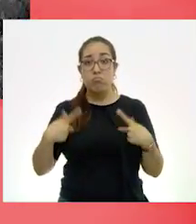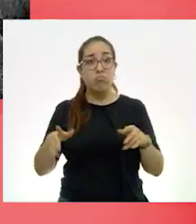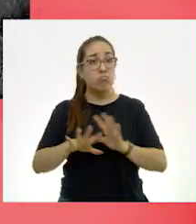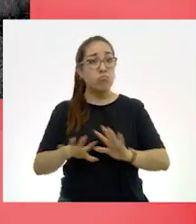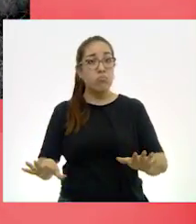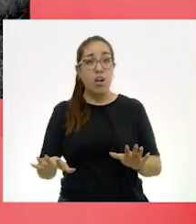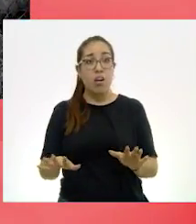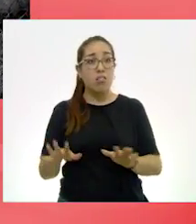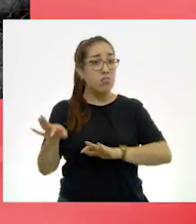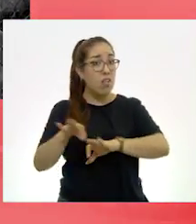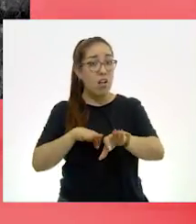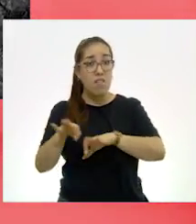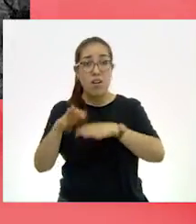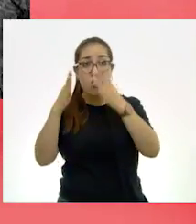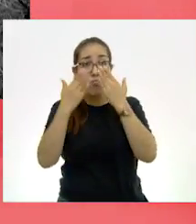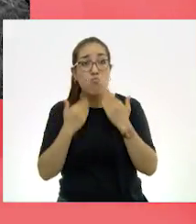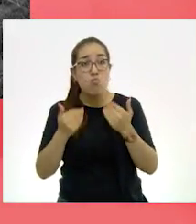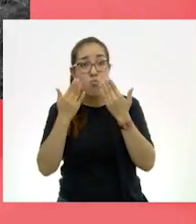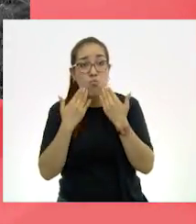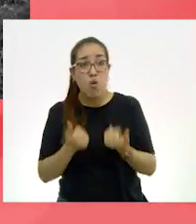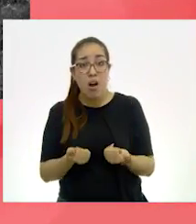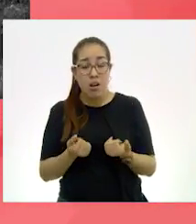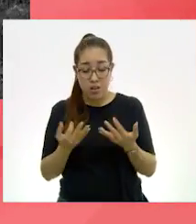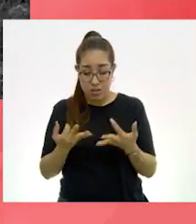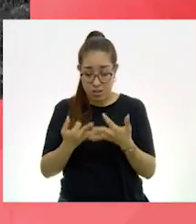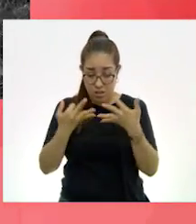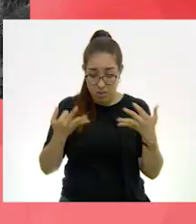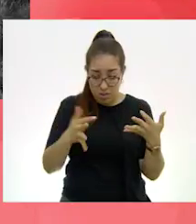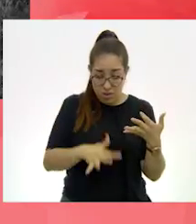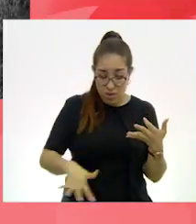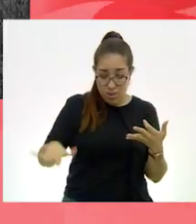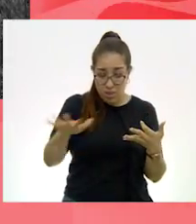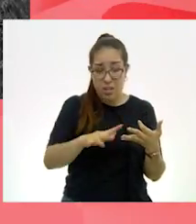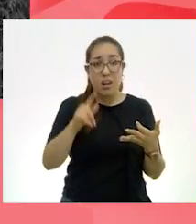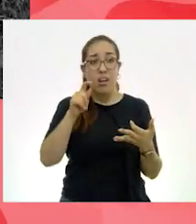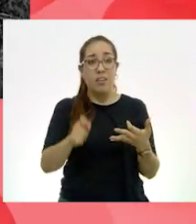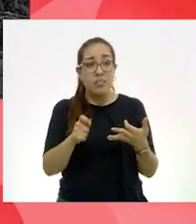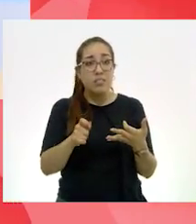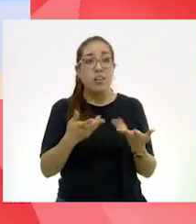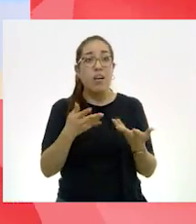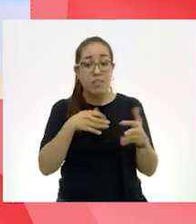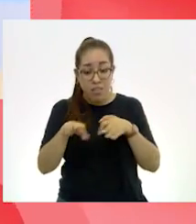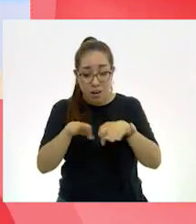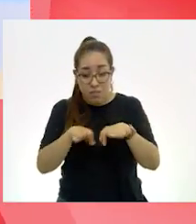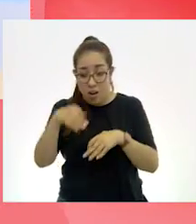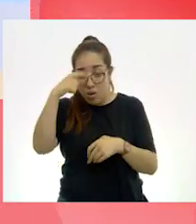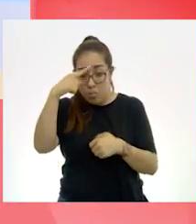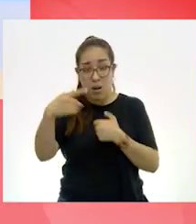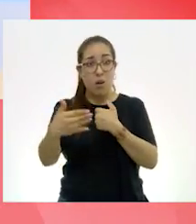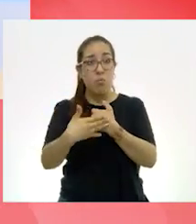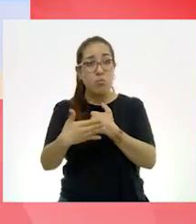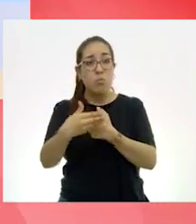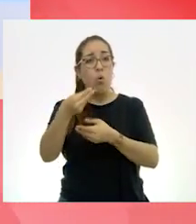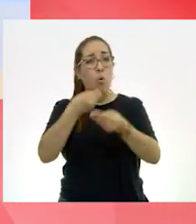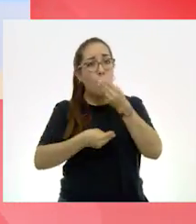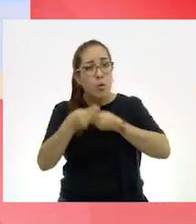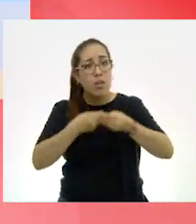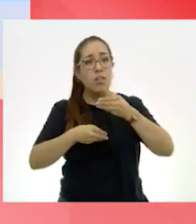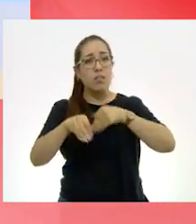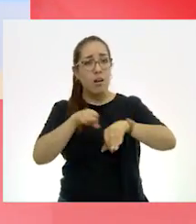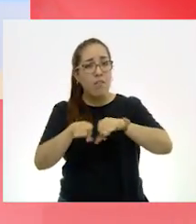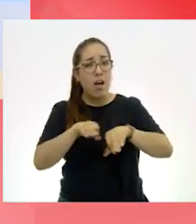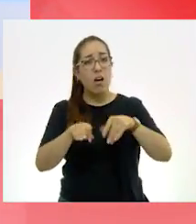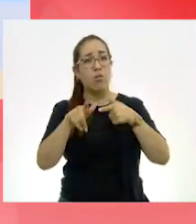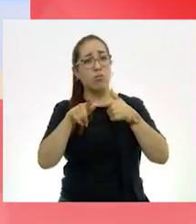ellos decían, las tierras para ellos era para pan llevar. Era lo que los mantenía a ellos. Sin